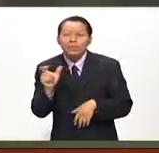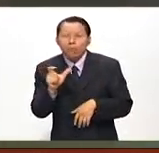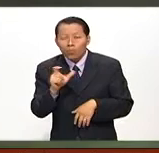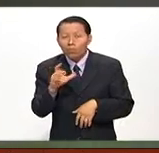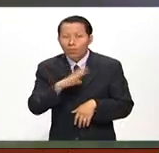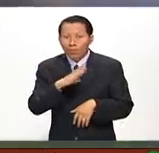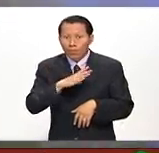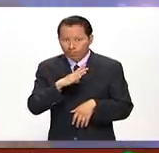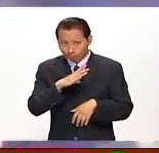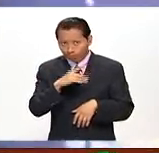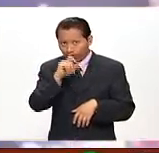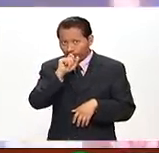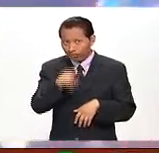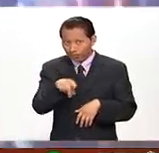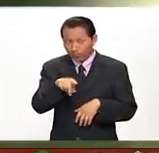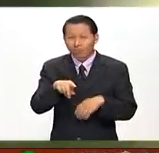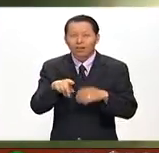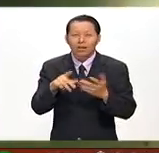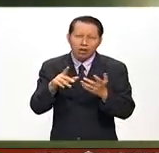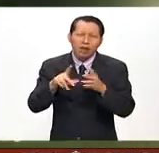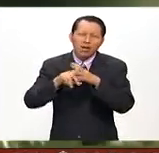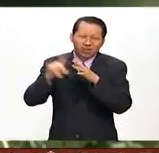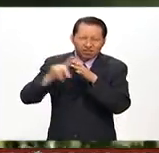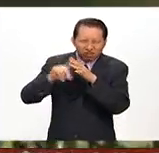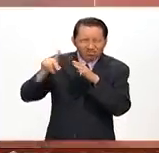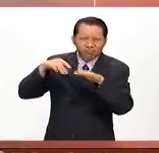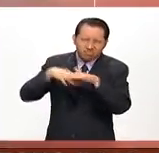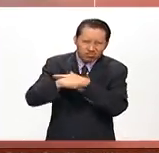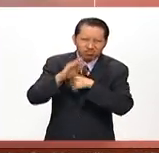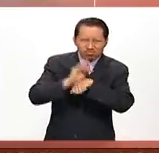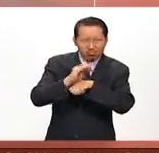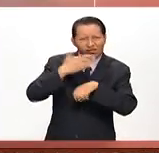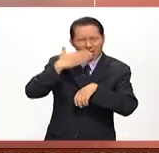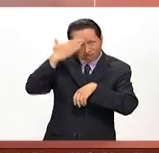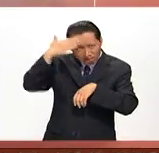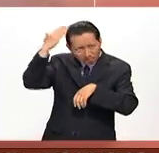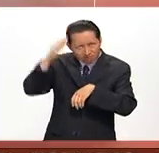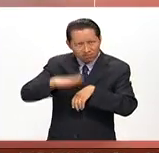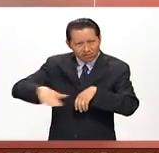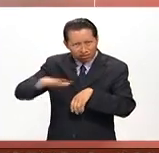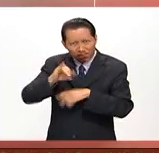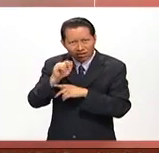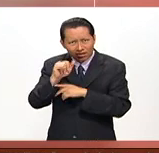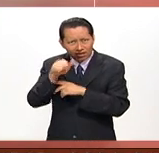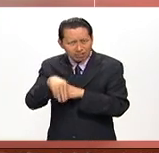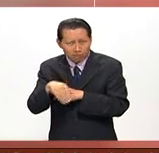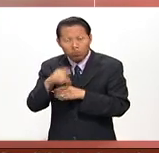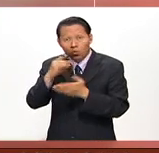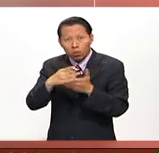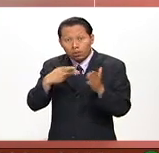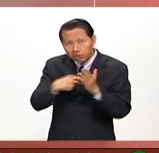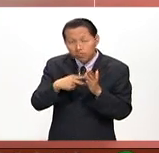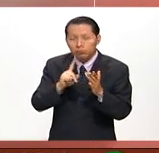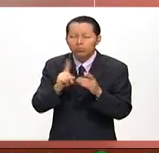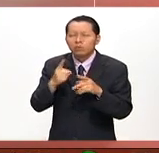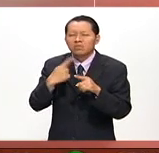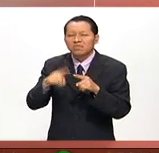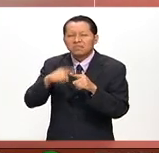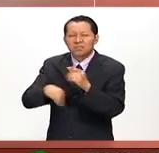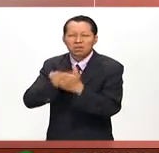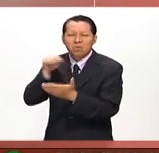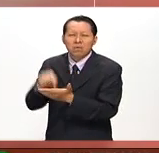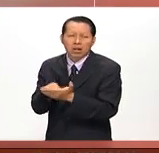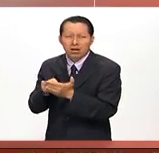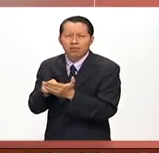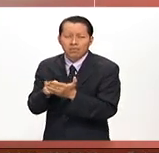salida masiva o de esta migración obligada de los árabes islámicos, no solamente sirios, sino también de otros puntos. Vemos